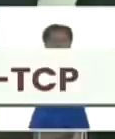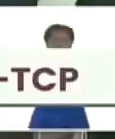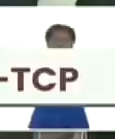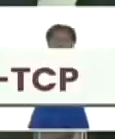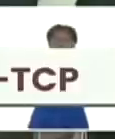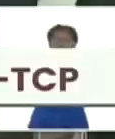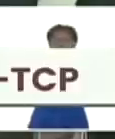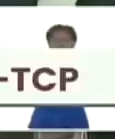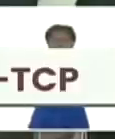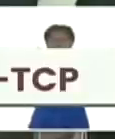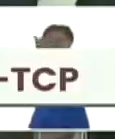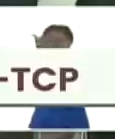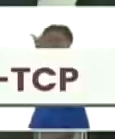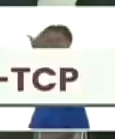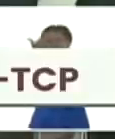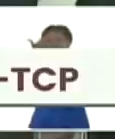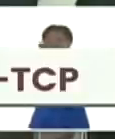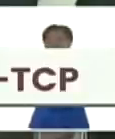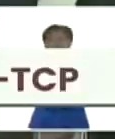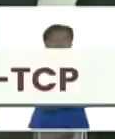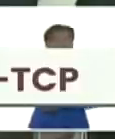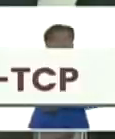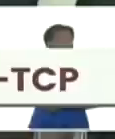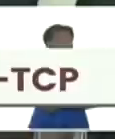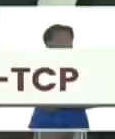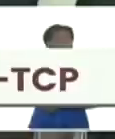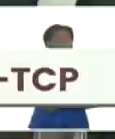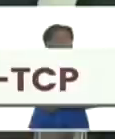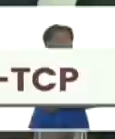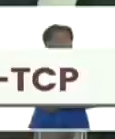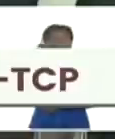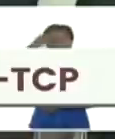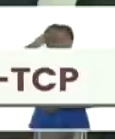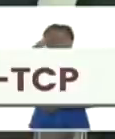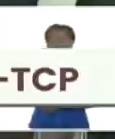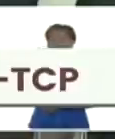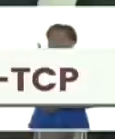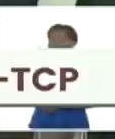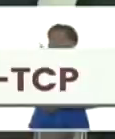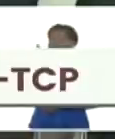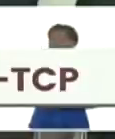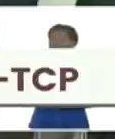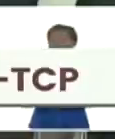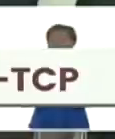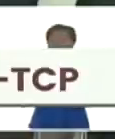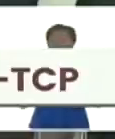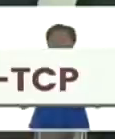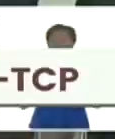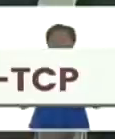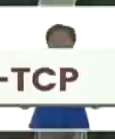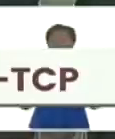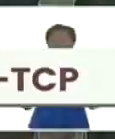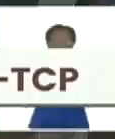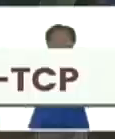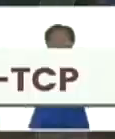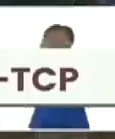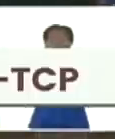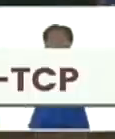para agradecer al pueblo y al gobierno de Cuba y al contingente médico